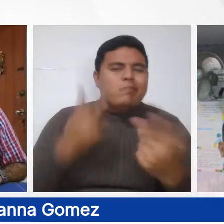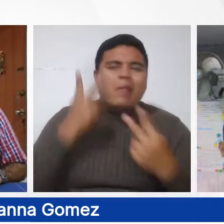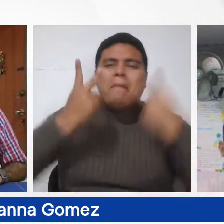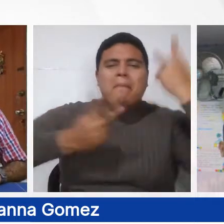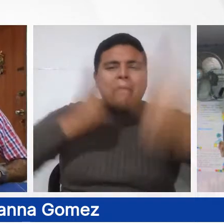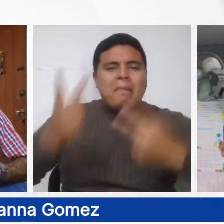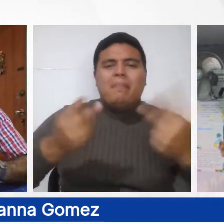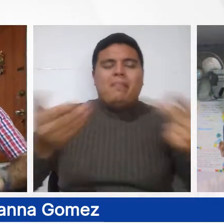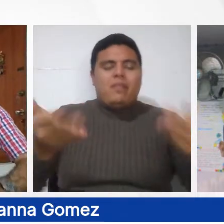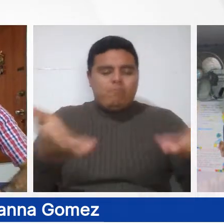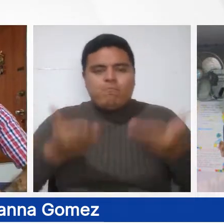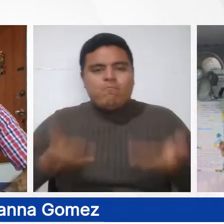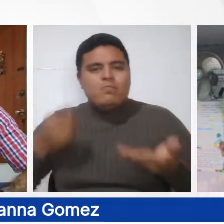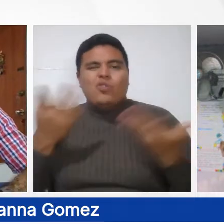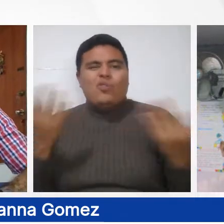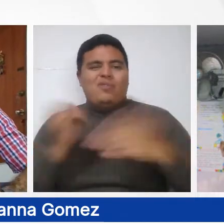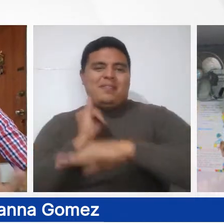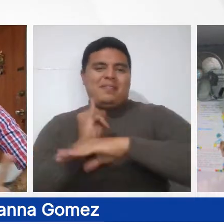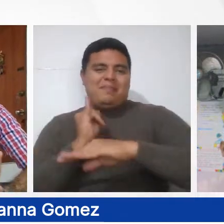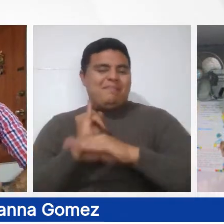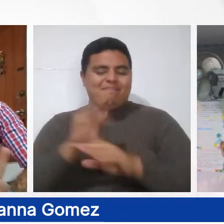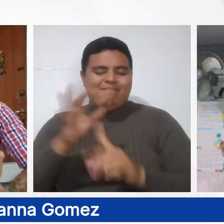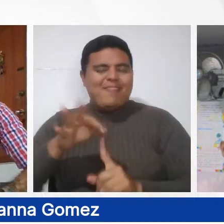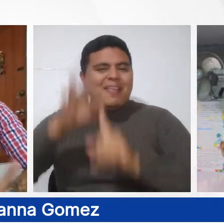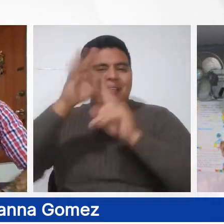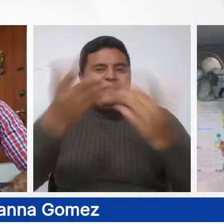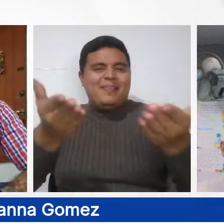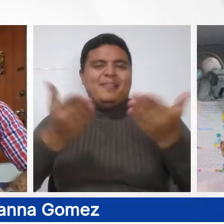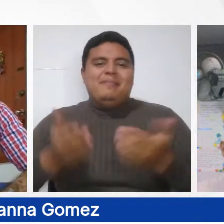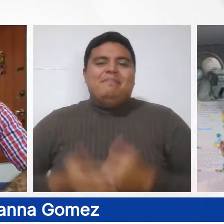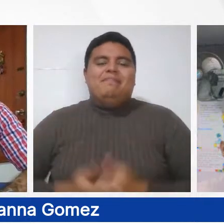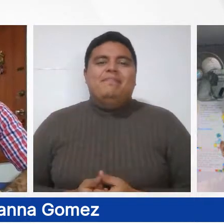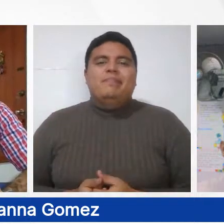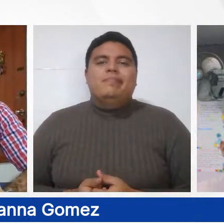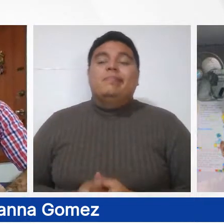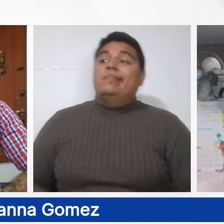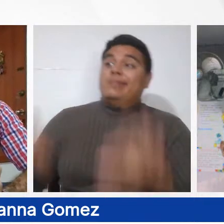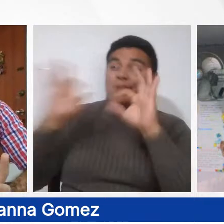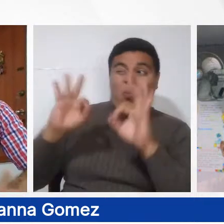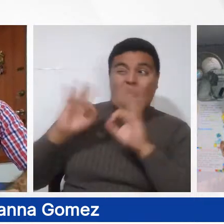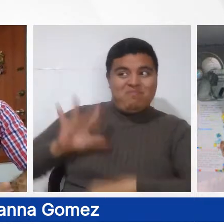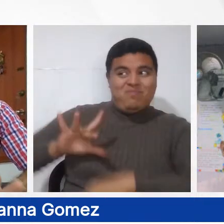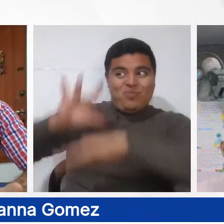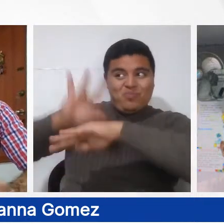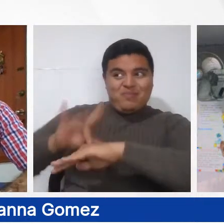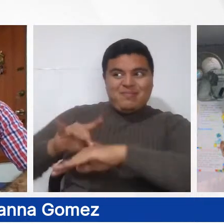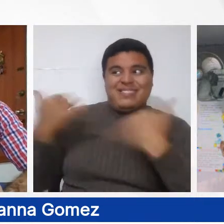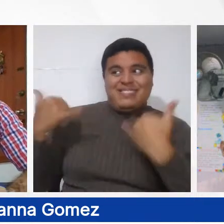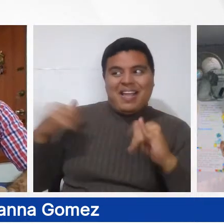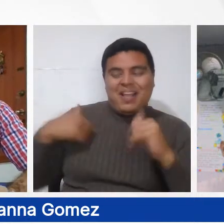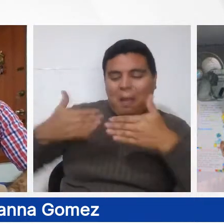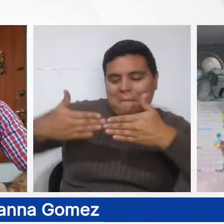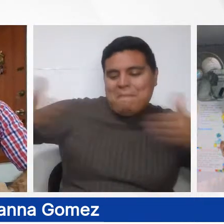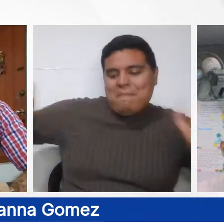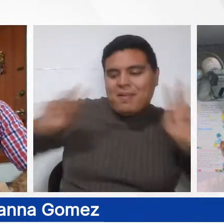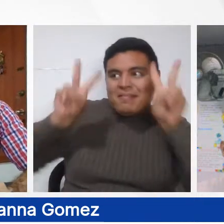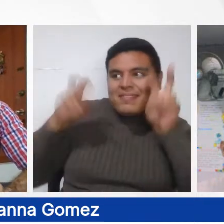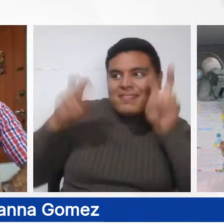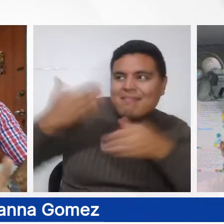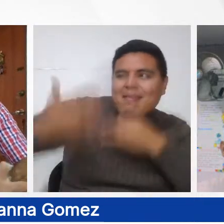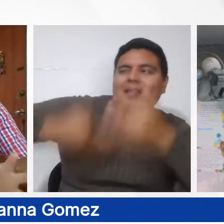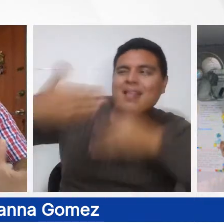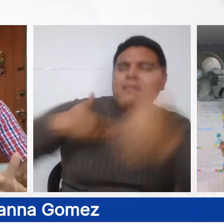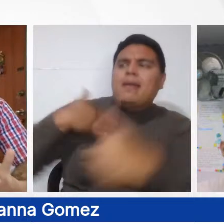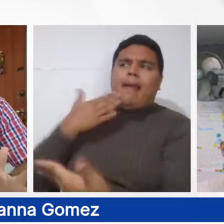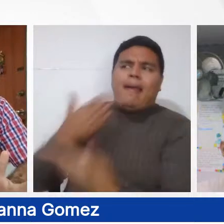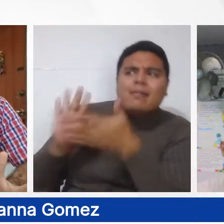Normal. Qué bien, rector. Bueno, entramos en materia. Muchas gracias por el comentario. Yo quiero saber, y también las personas que nos están viendo en este momento,